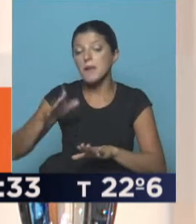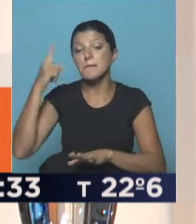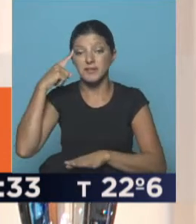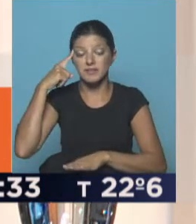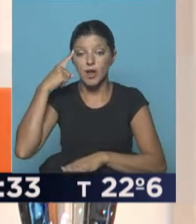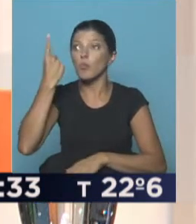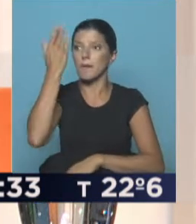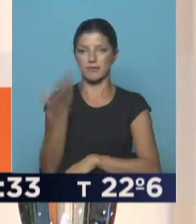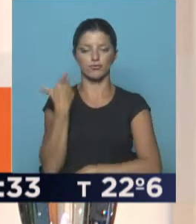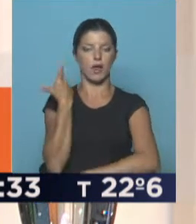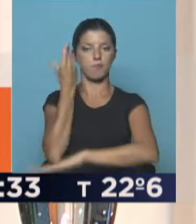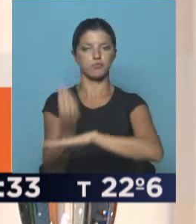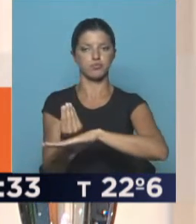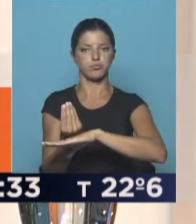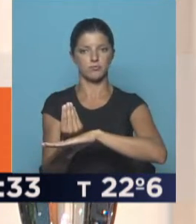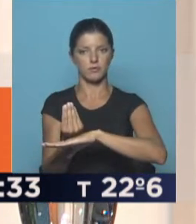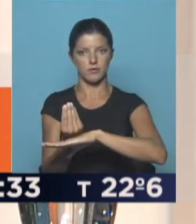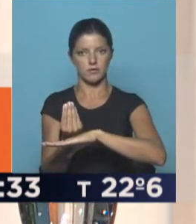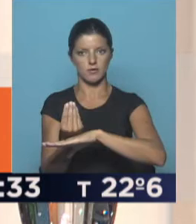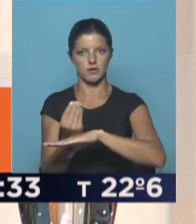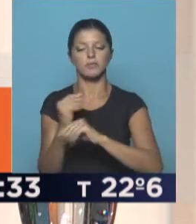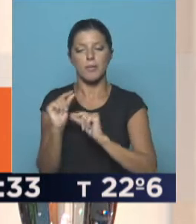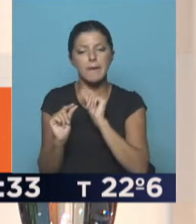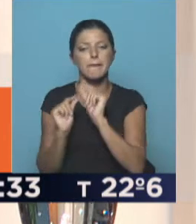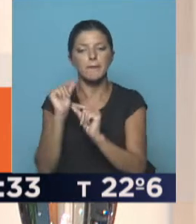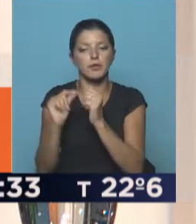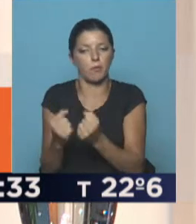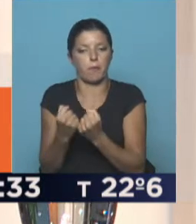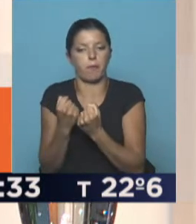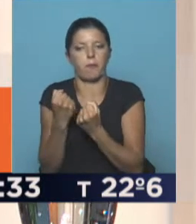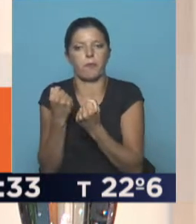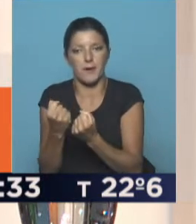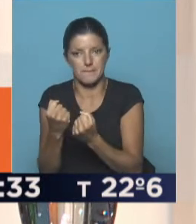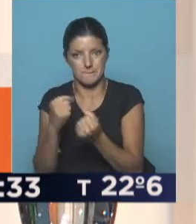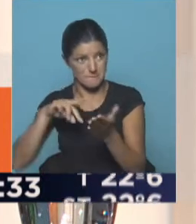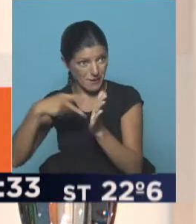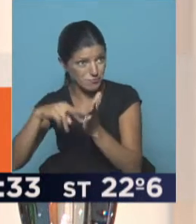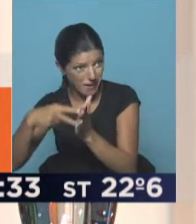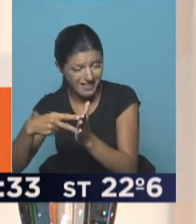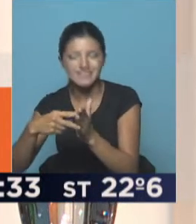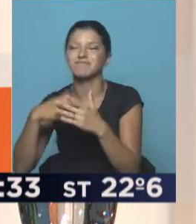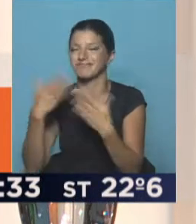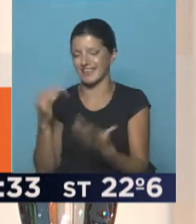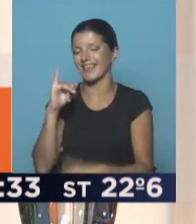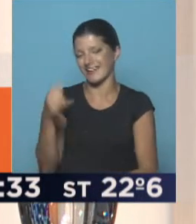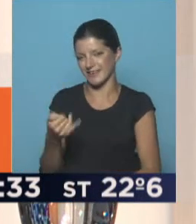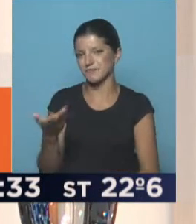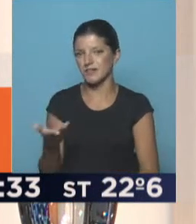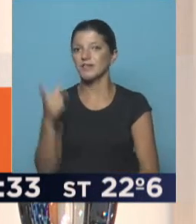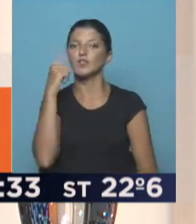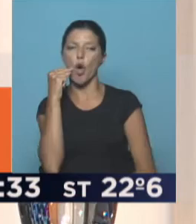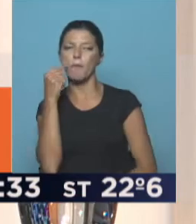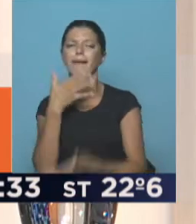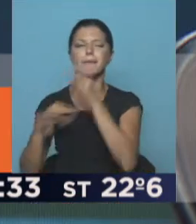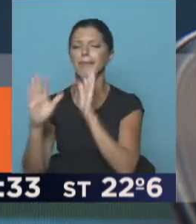aquel dirigente que se va armando a través de pasos muy cortitos. Paso a paso. Claro, ese tema del librero que